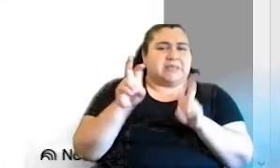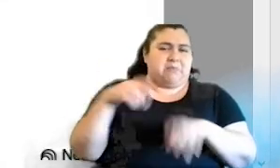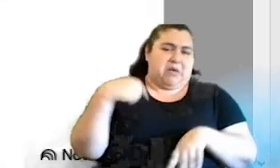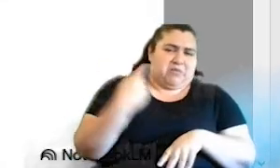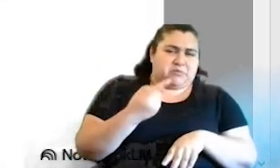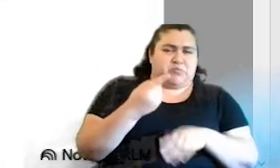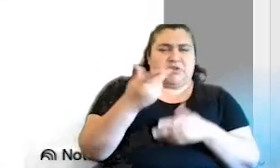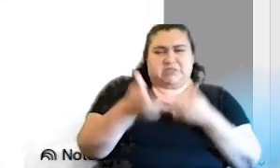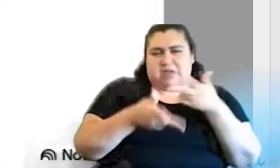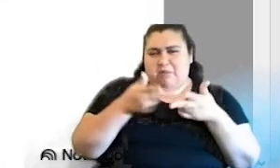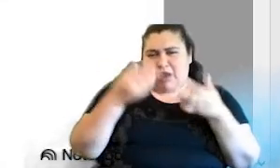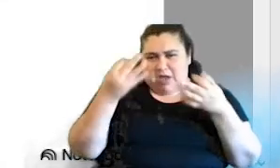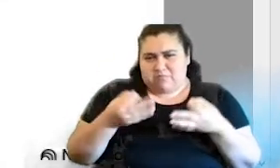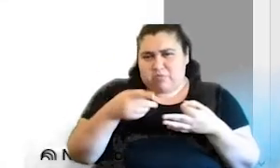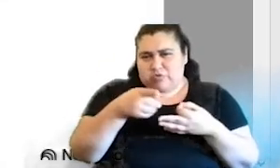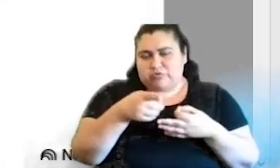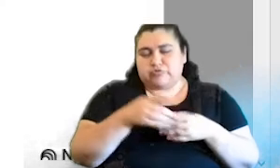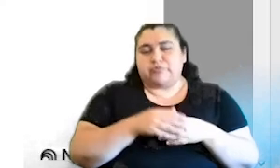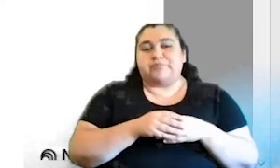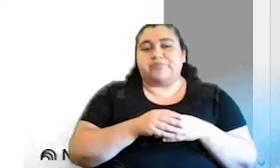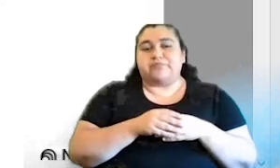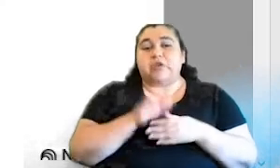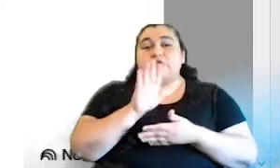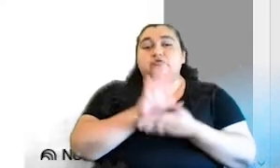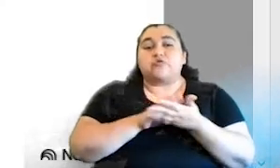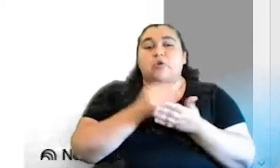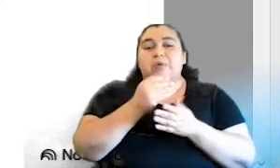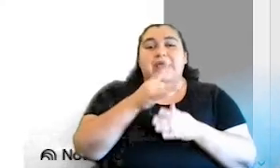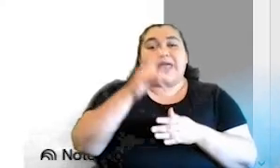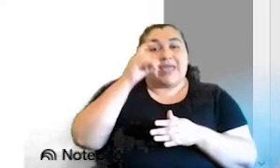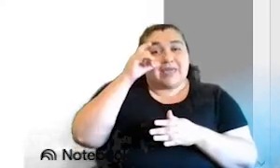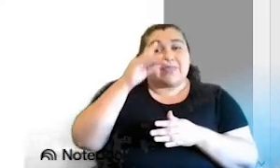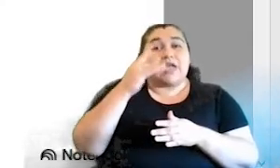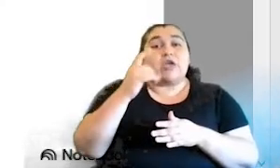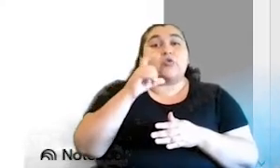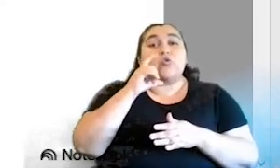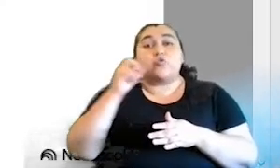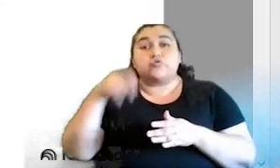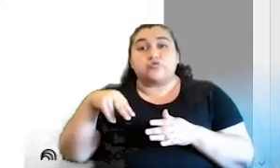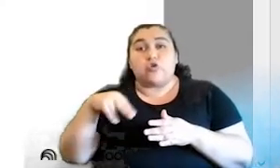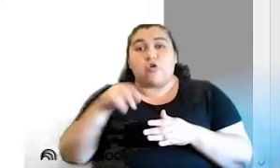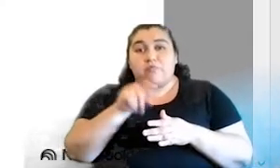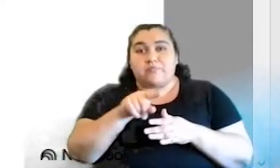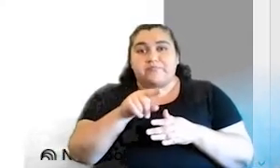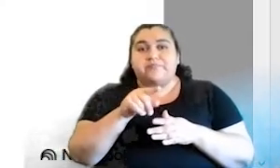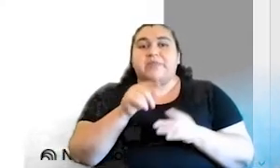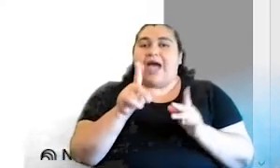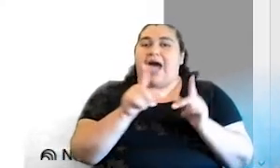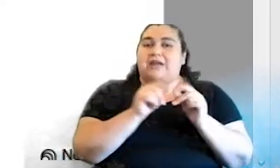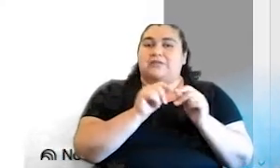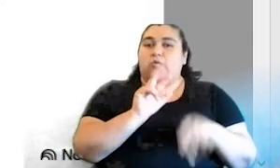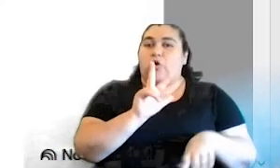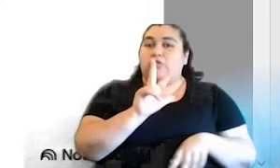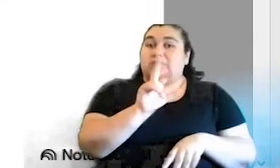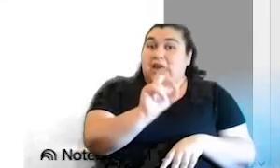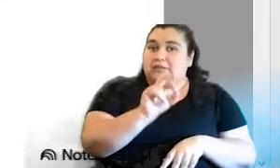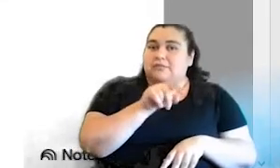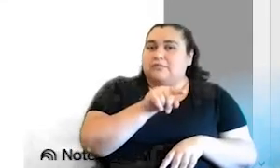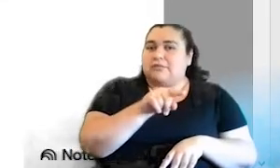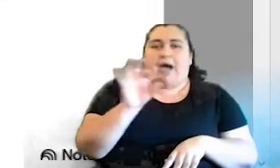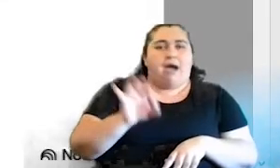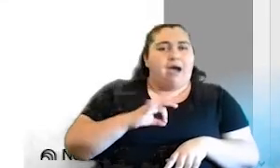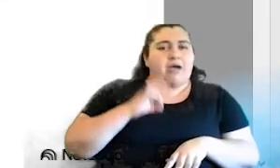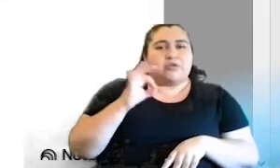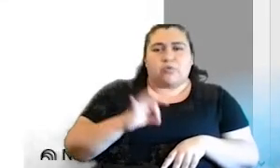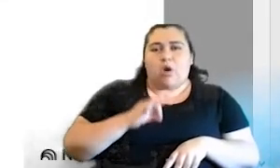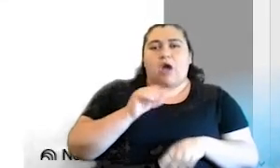hablar, el tema de las deducciones y específicamente cuando hablamos del CIRADIG, el artículo 30 todos los años se